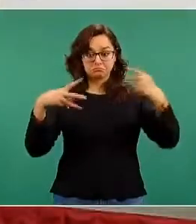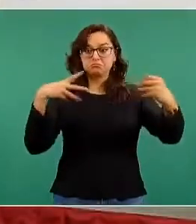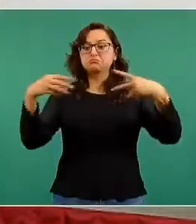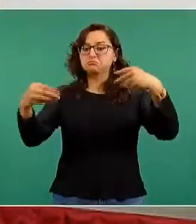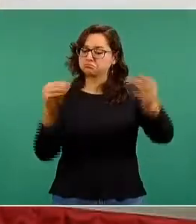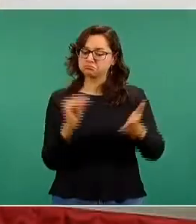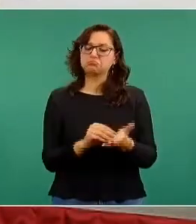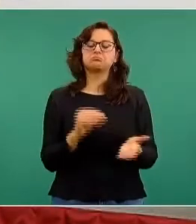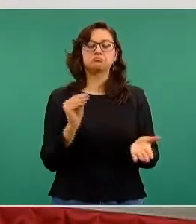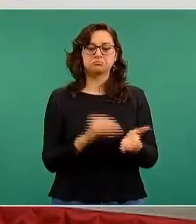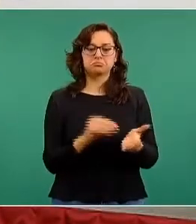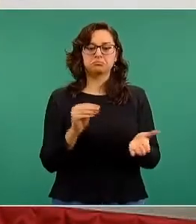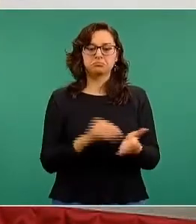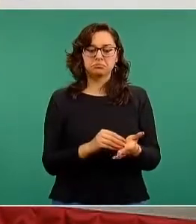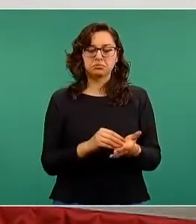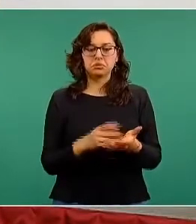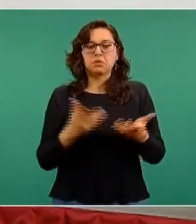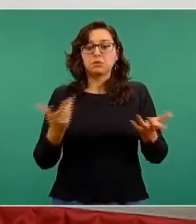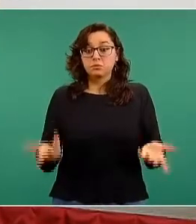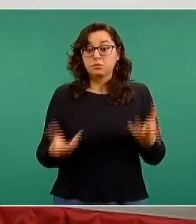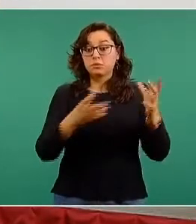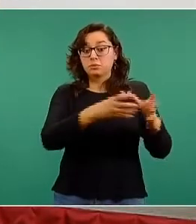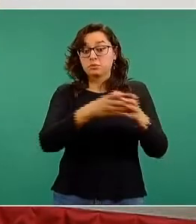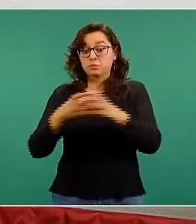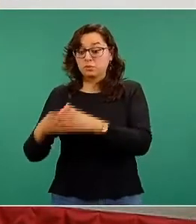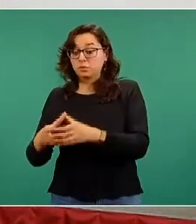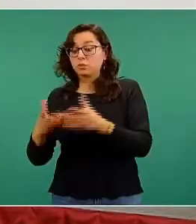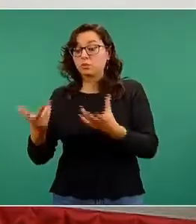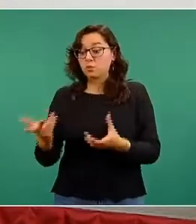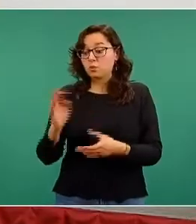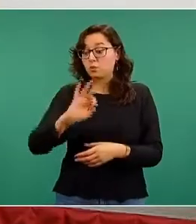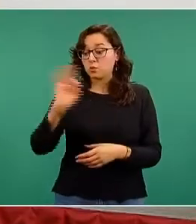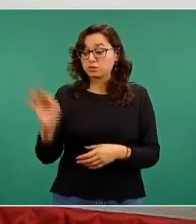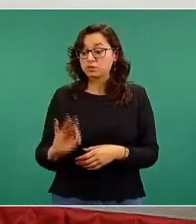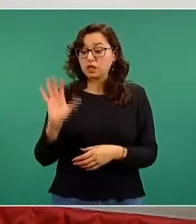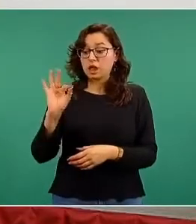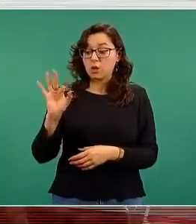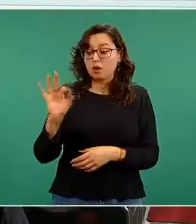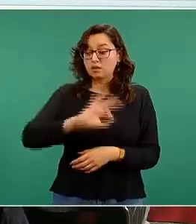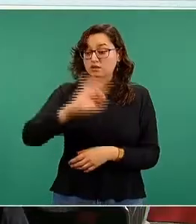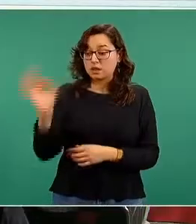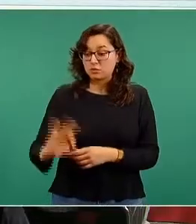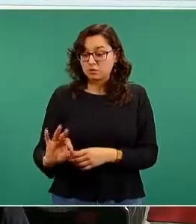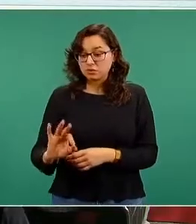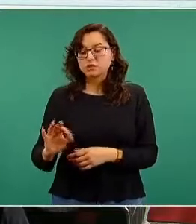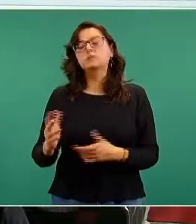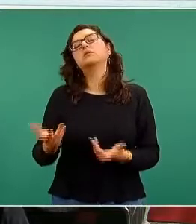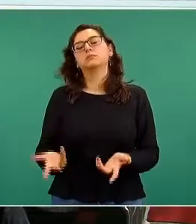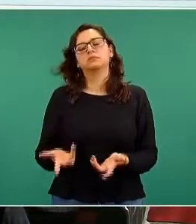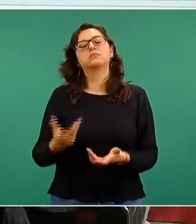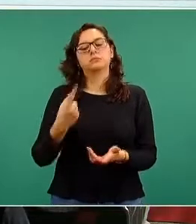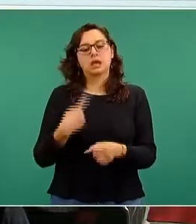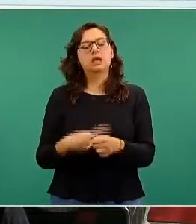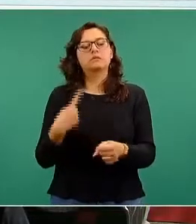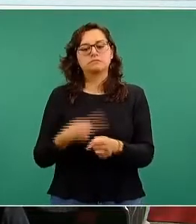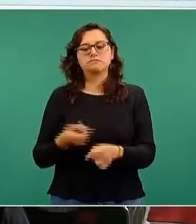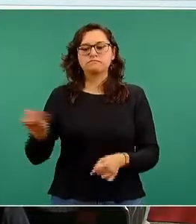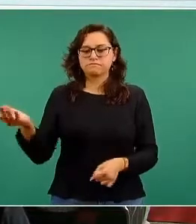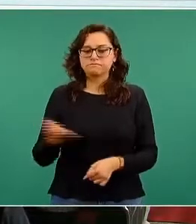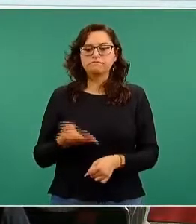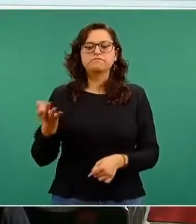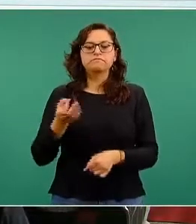y que una proporción significativa de todas las personas que desarrollan síntomas respiratorios agudos van a